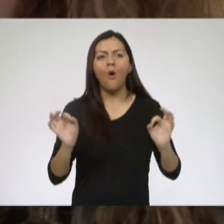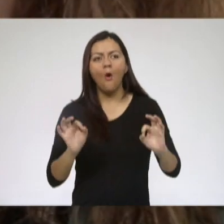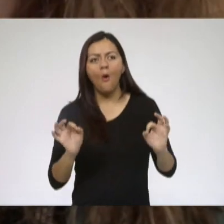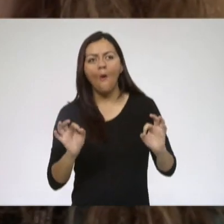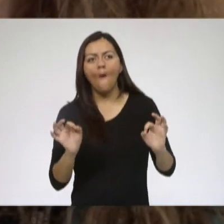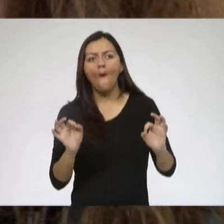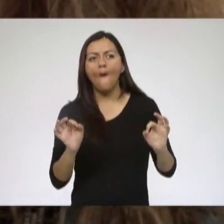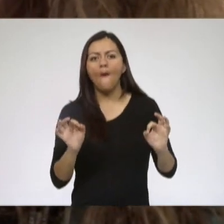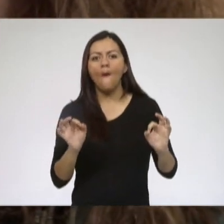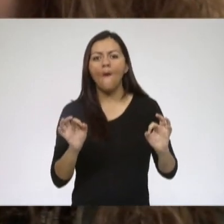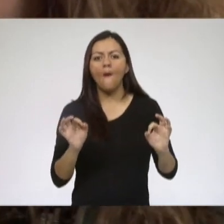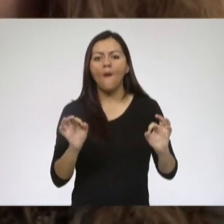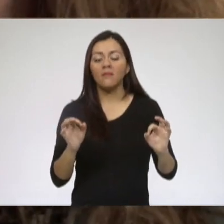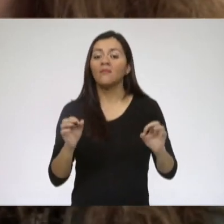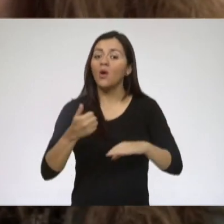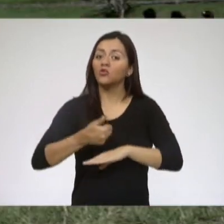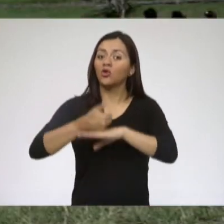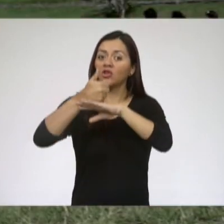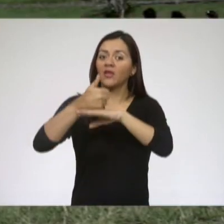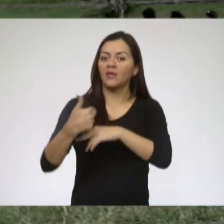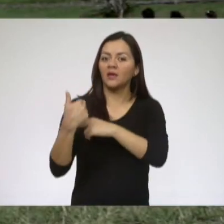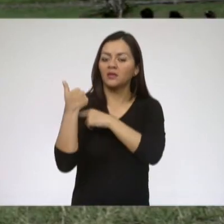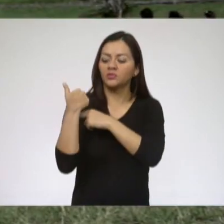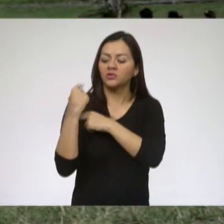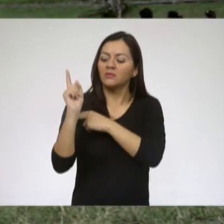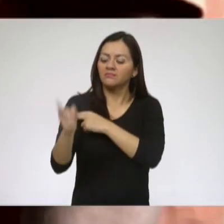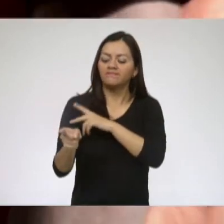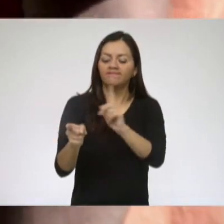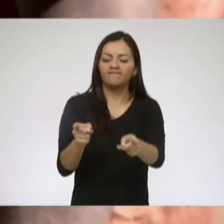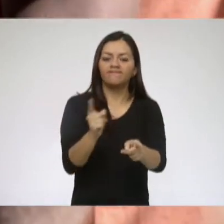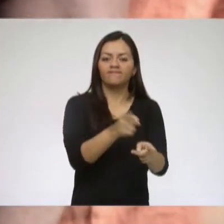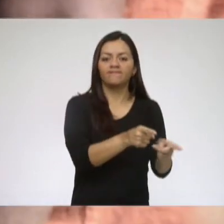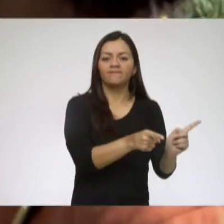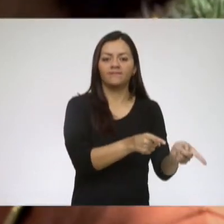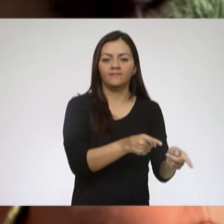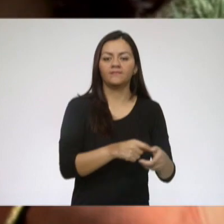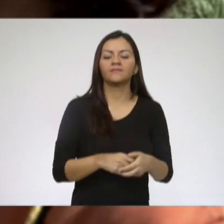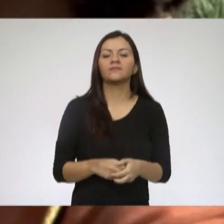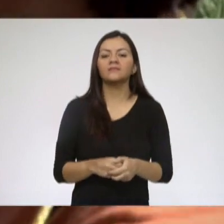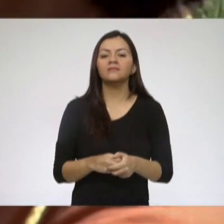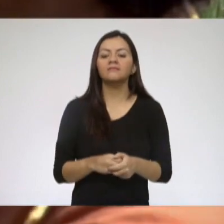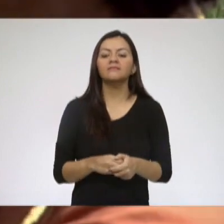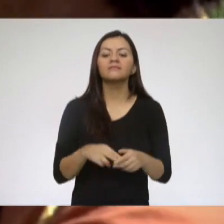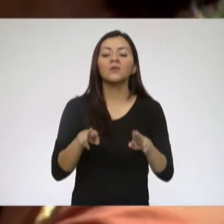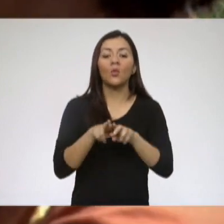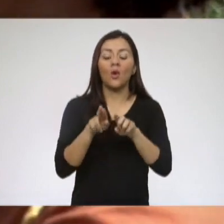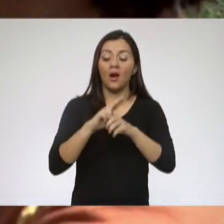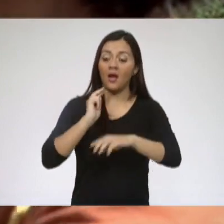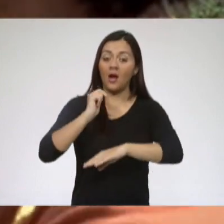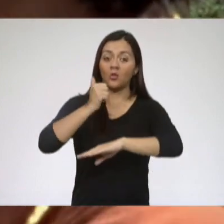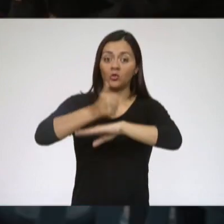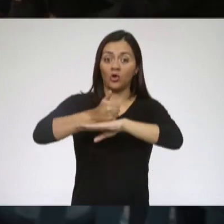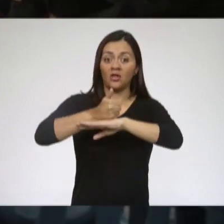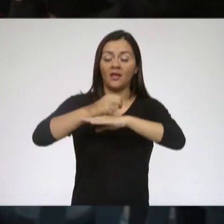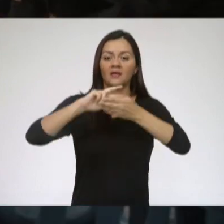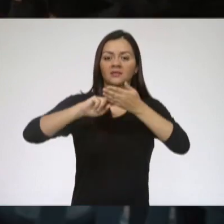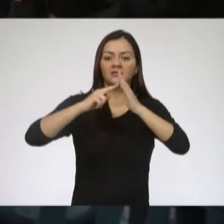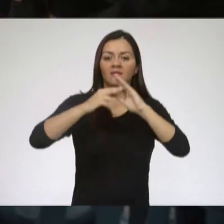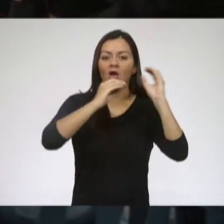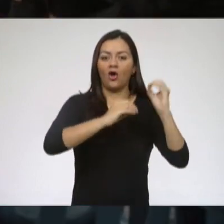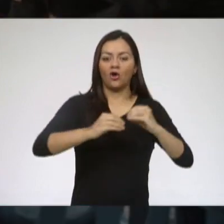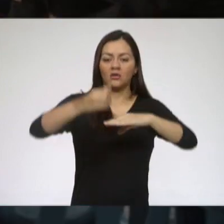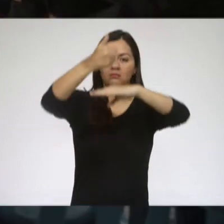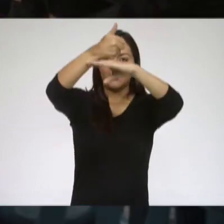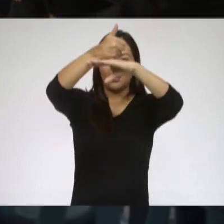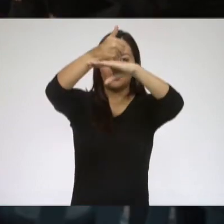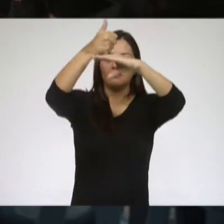de responsabilidad sobre alguien, ¿no? Es alguien que se encuentra por encima de otras personas en un cierto orden, un orden